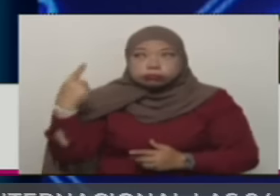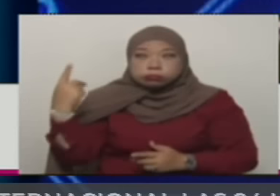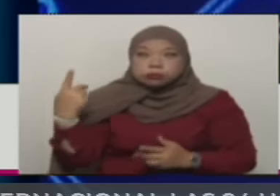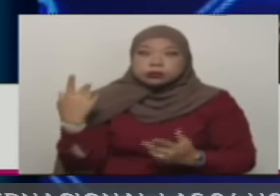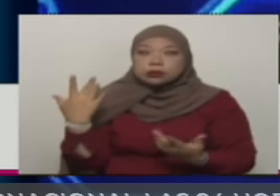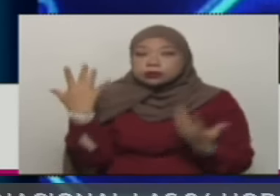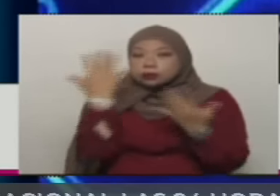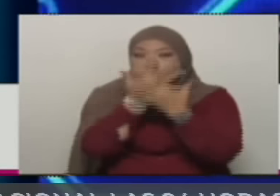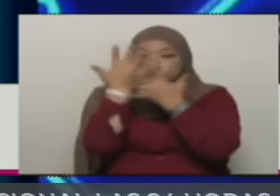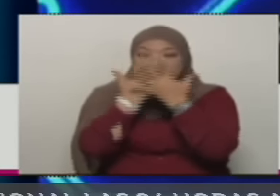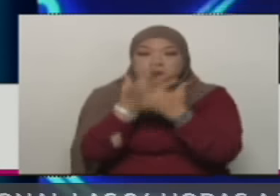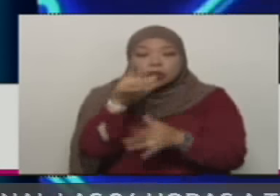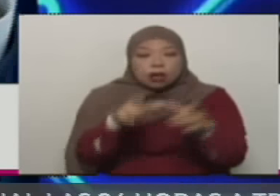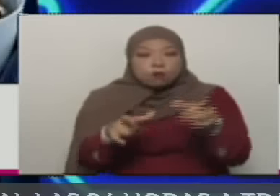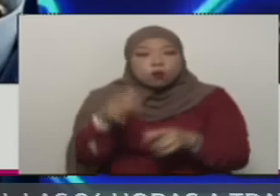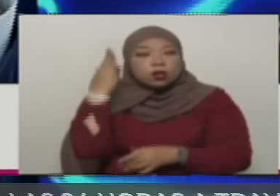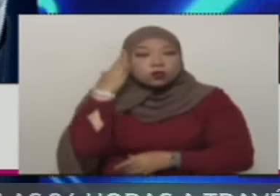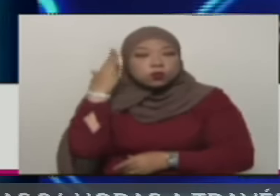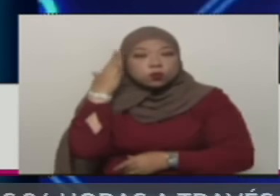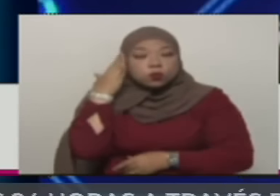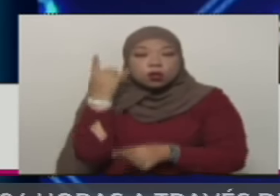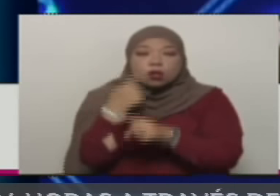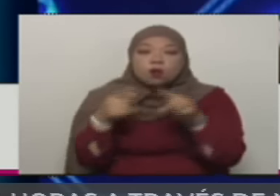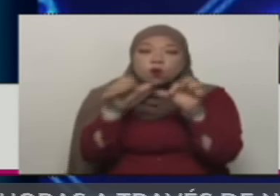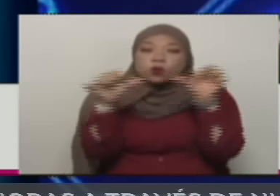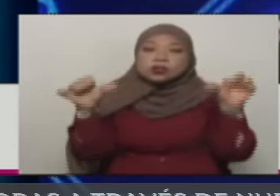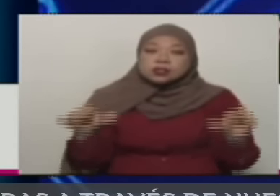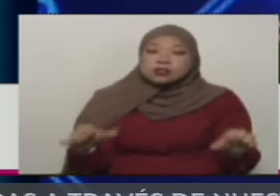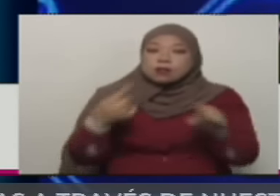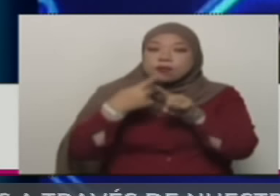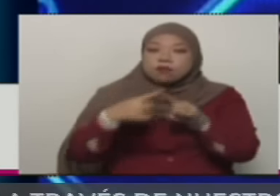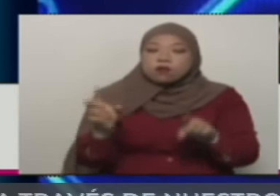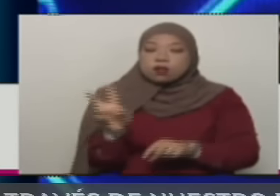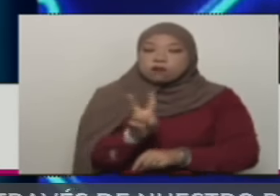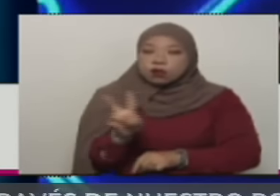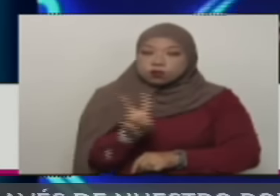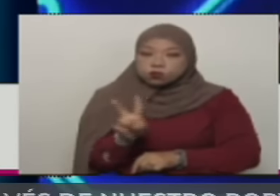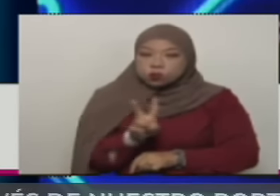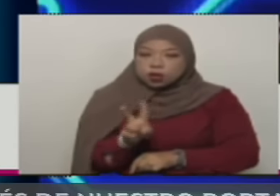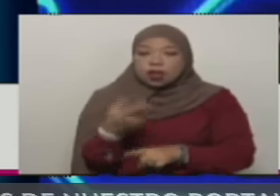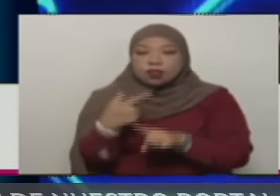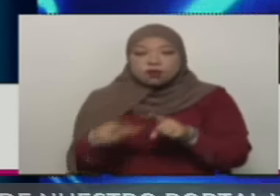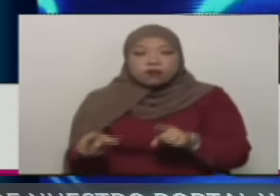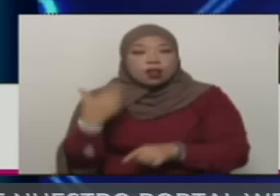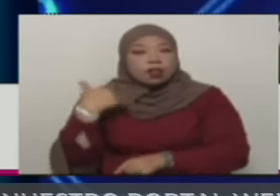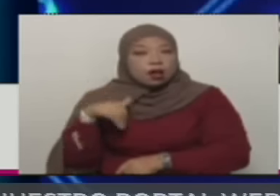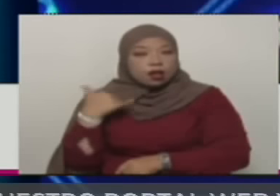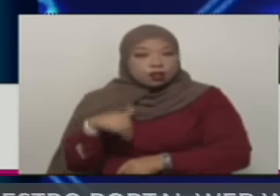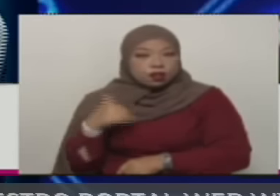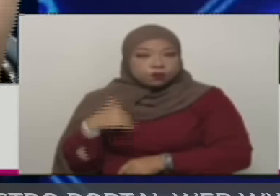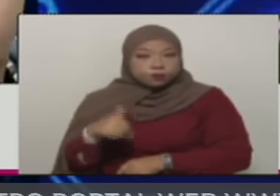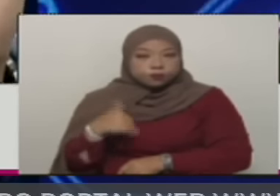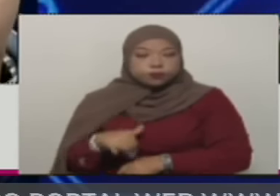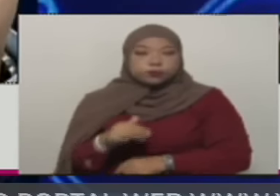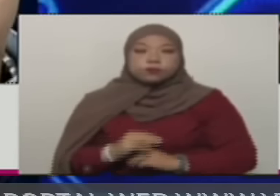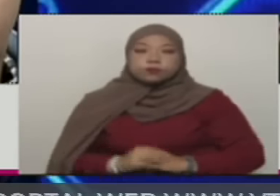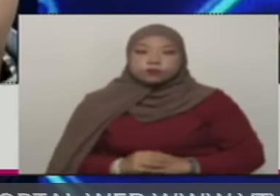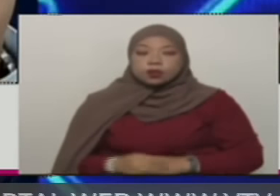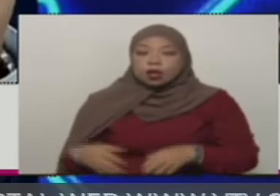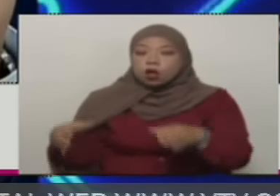pueblo argentino lo sabe. Somos dos modelos diferentes, totalmente comparables. El modelo energúmeno